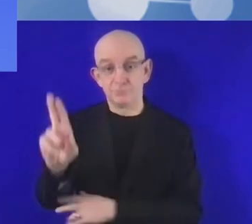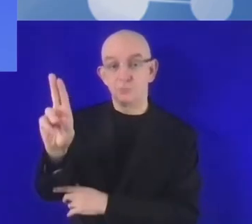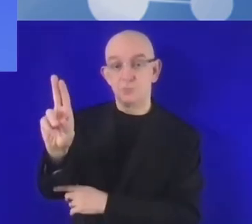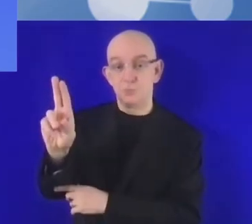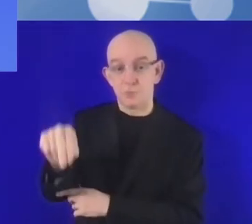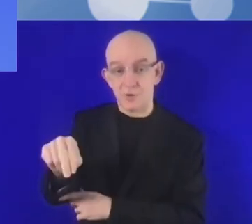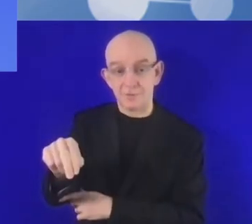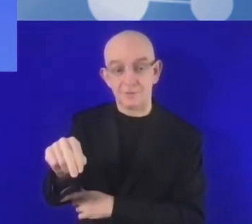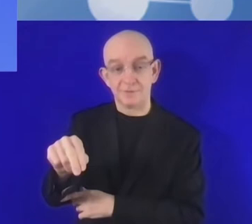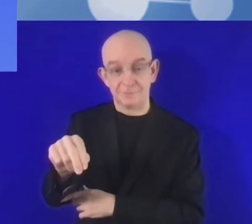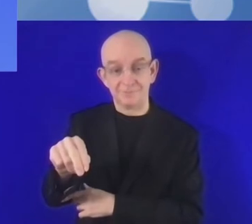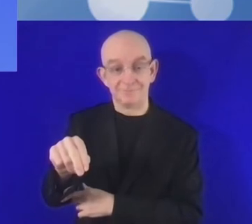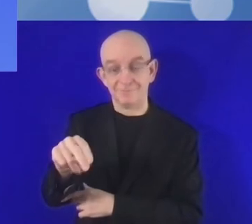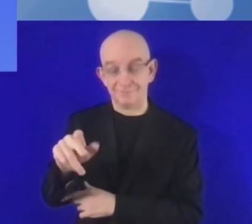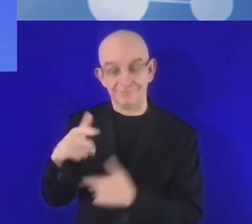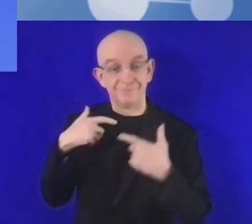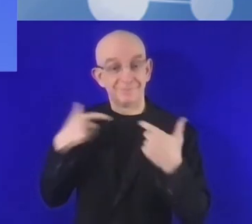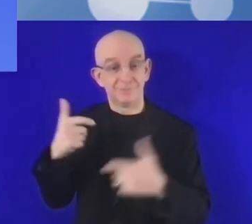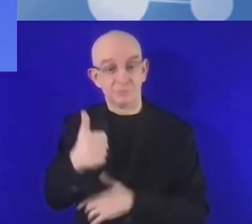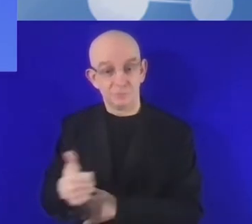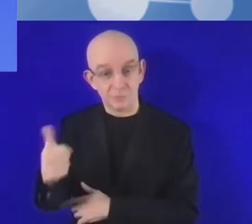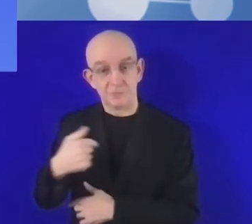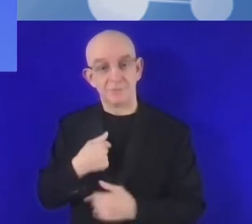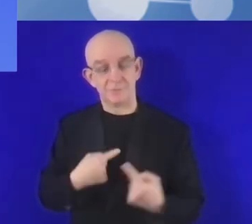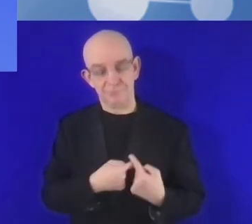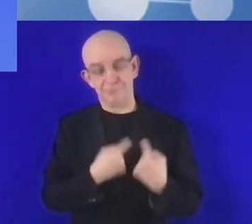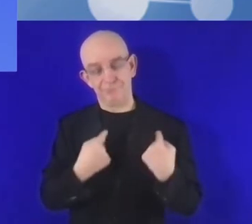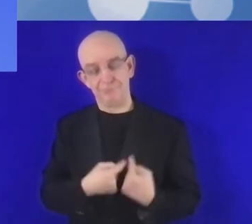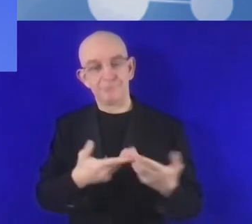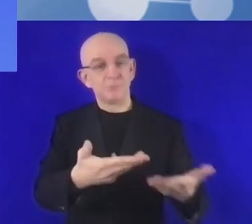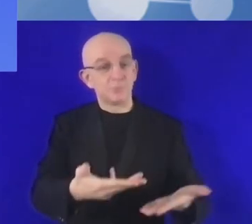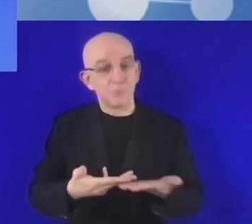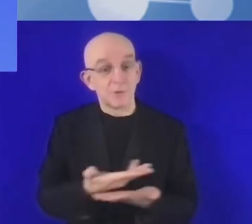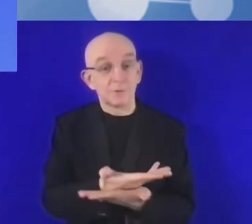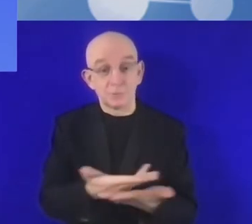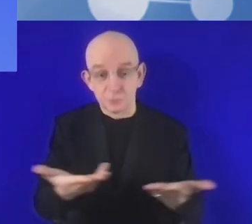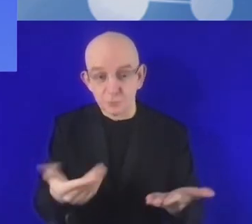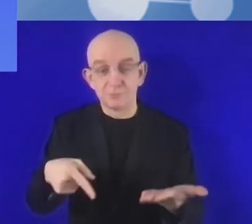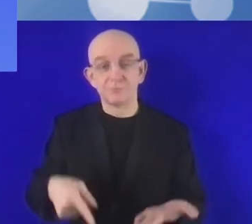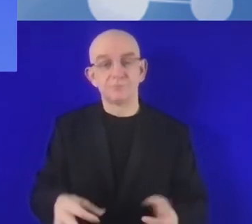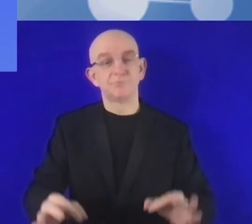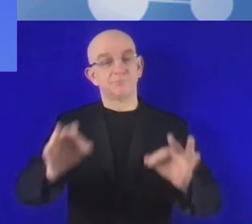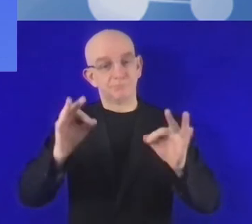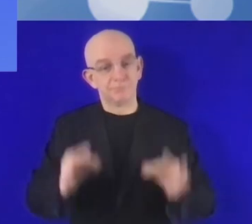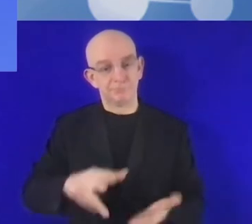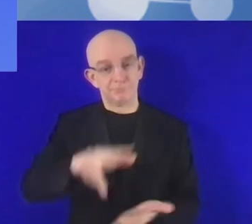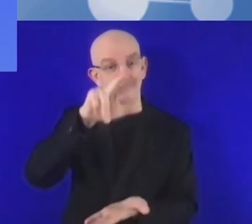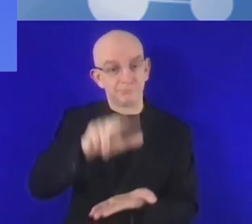en nombre del secretario de las Naciones Unidas, Antonio Guterres, doy la